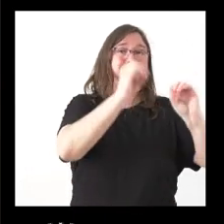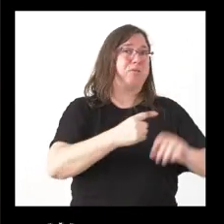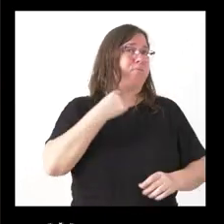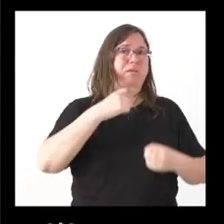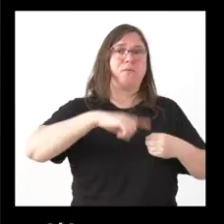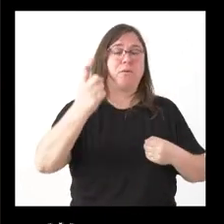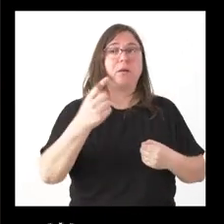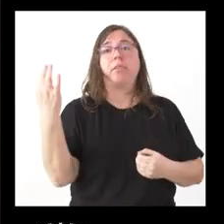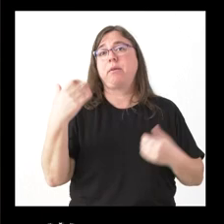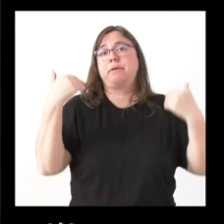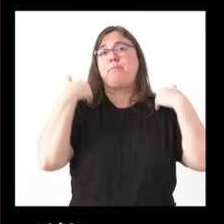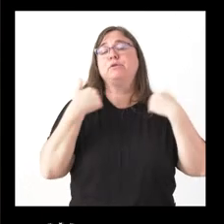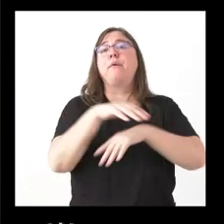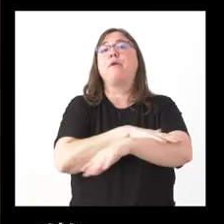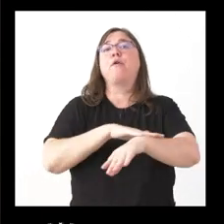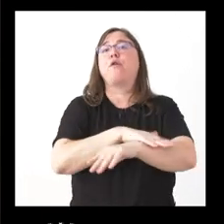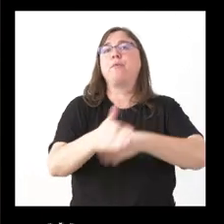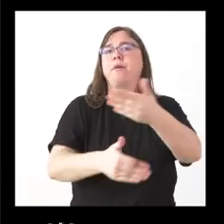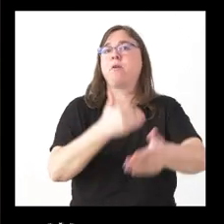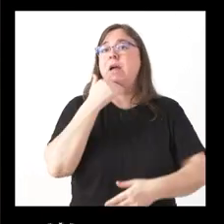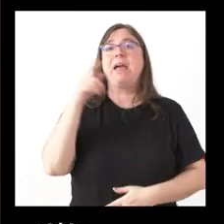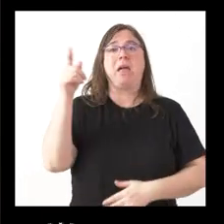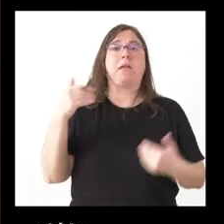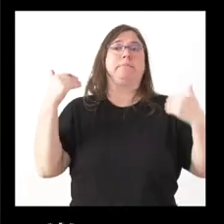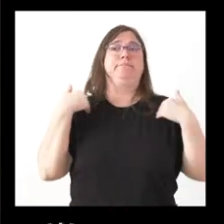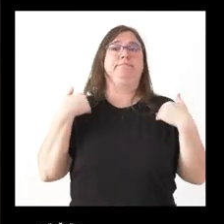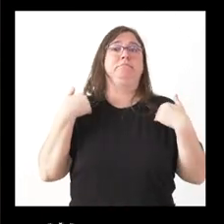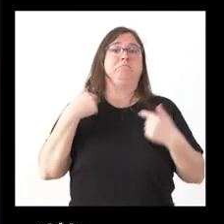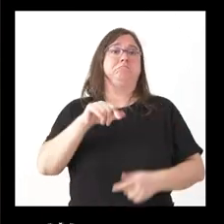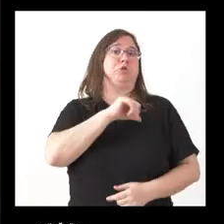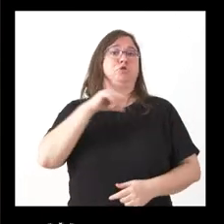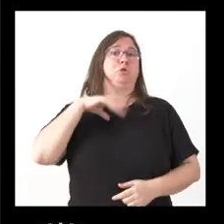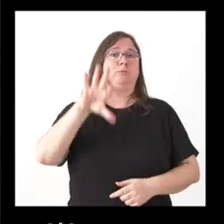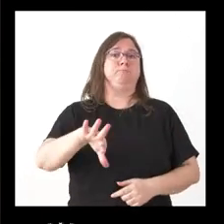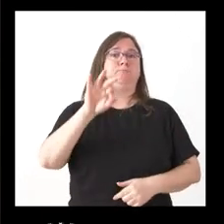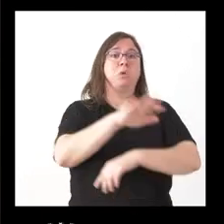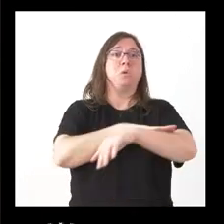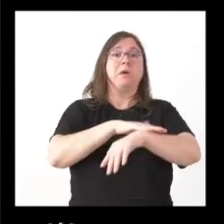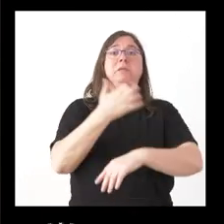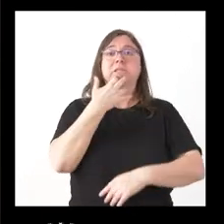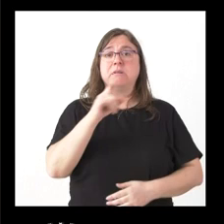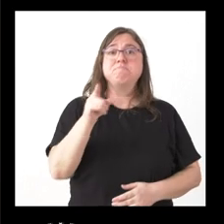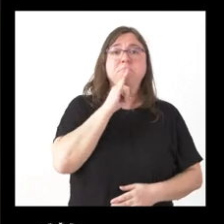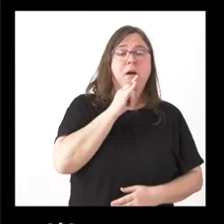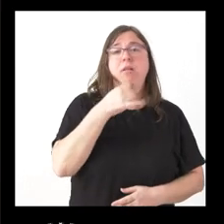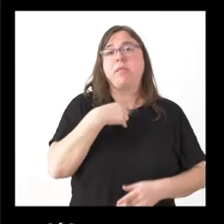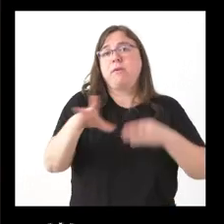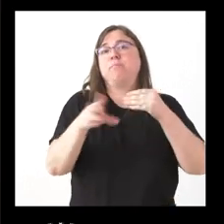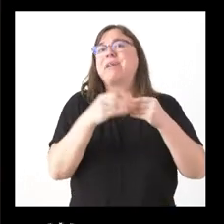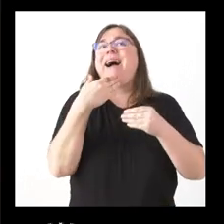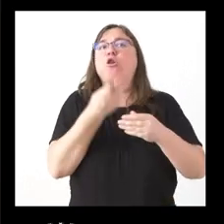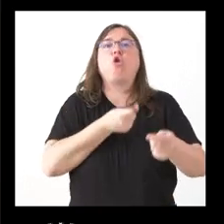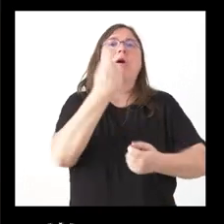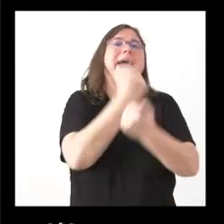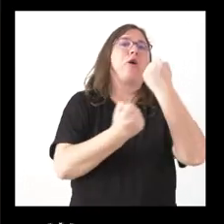corresponde al gobierno dar el paso necesario una medida que él arbitra de forma unilateral si no sale bien tendrá que complementarlo económicamente De